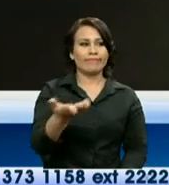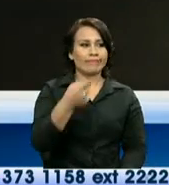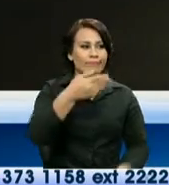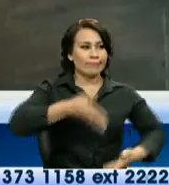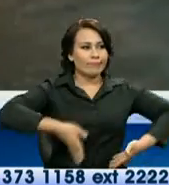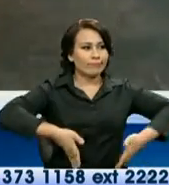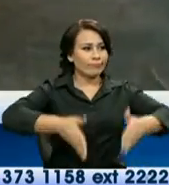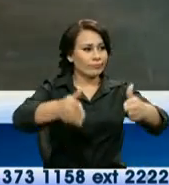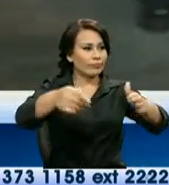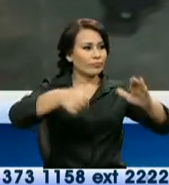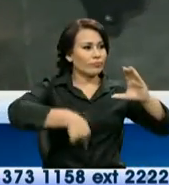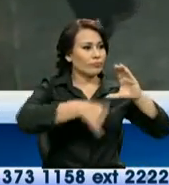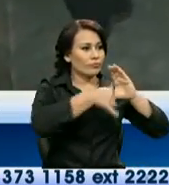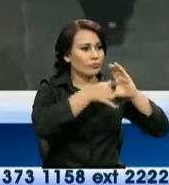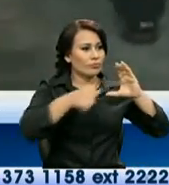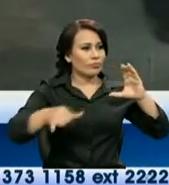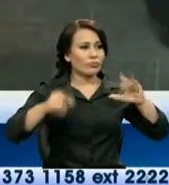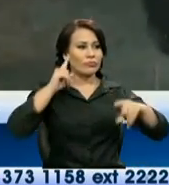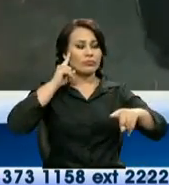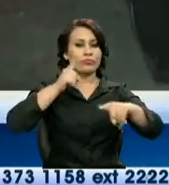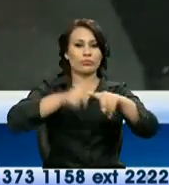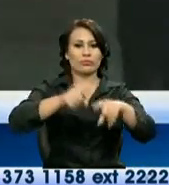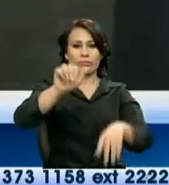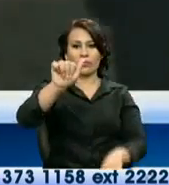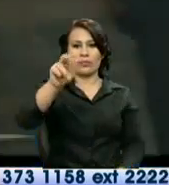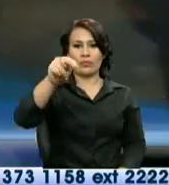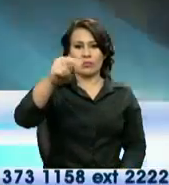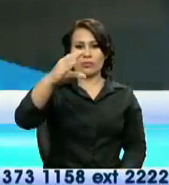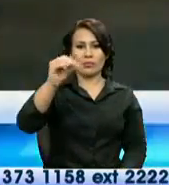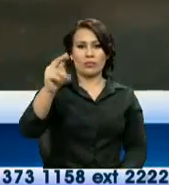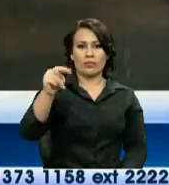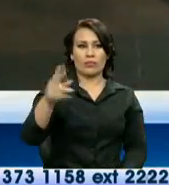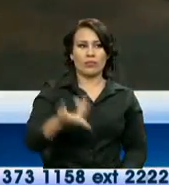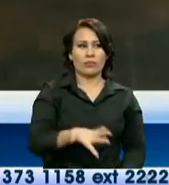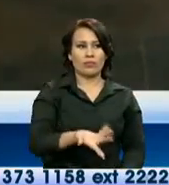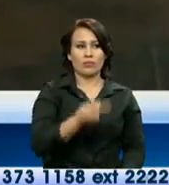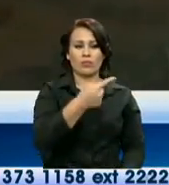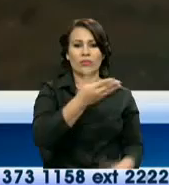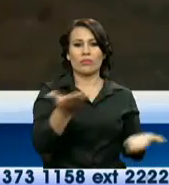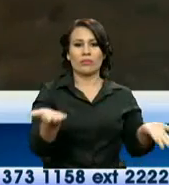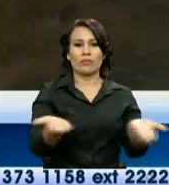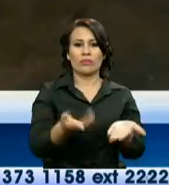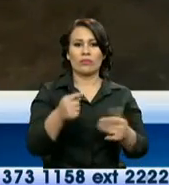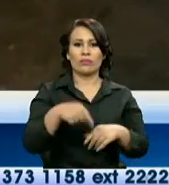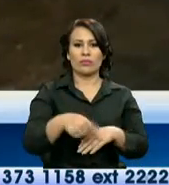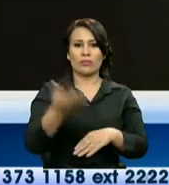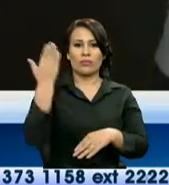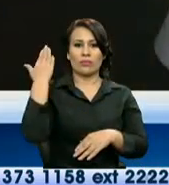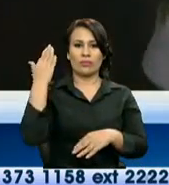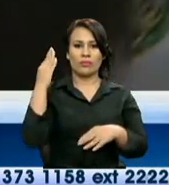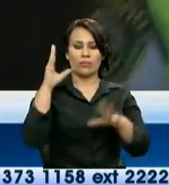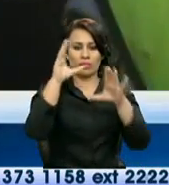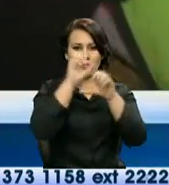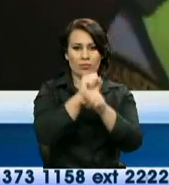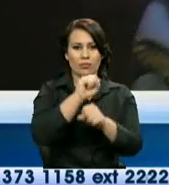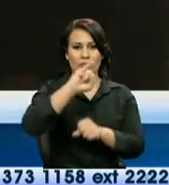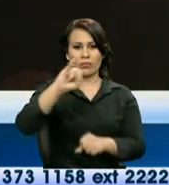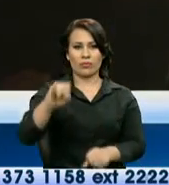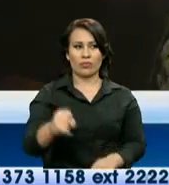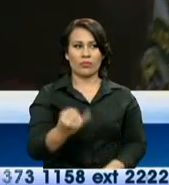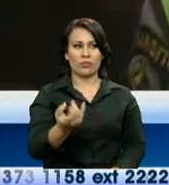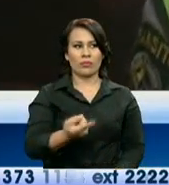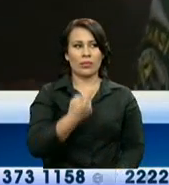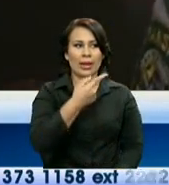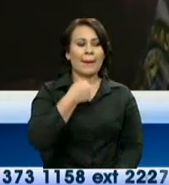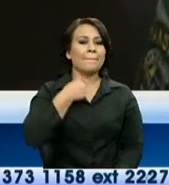el Cantón Santa Elena hasta la parroquia Ancón. El hecho se registró la noche de este día jueves. En el momento se trata de un accidente, una pérdida